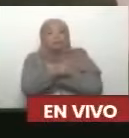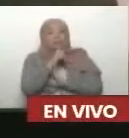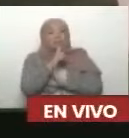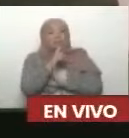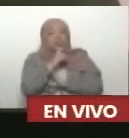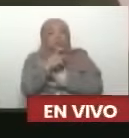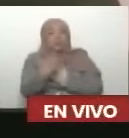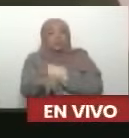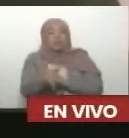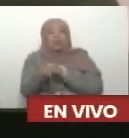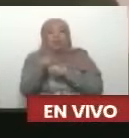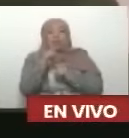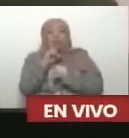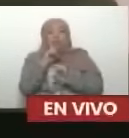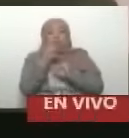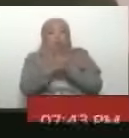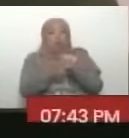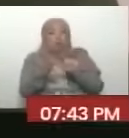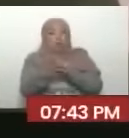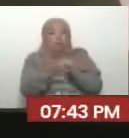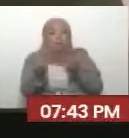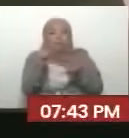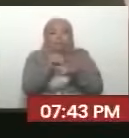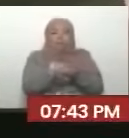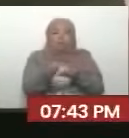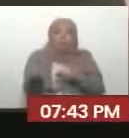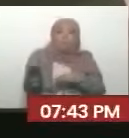y parió la abuela. ¿Ah?